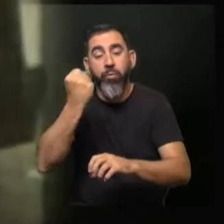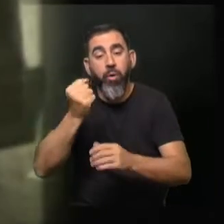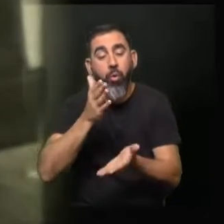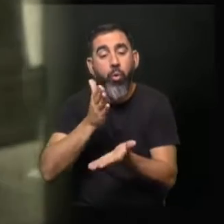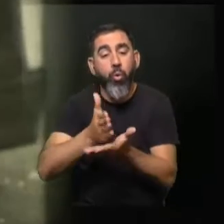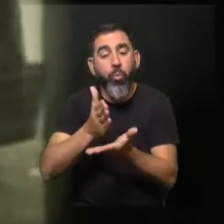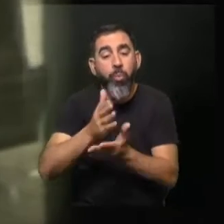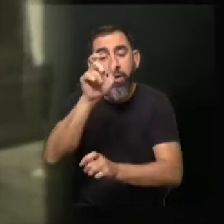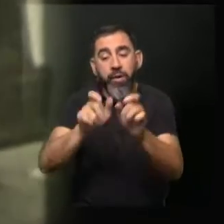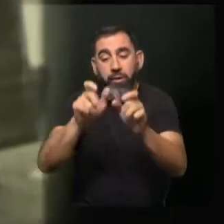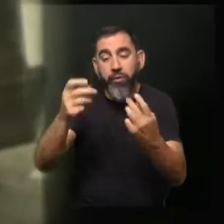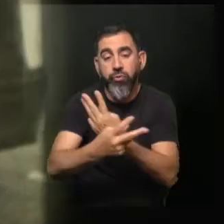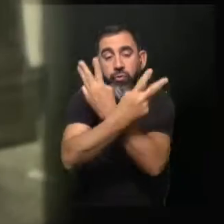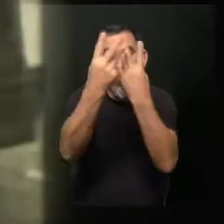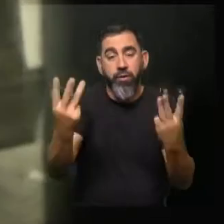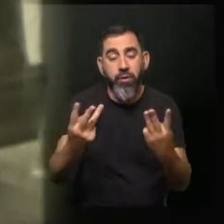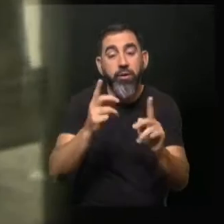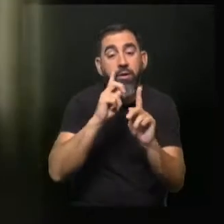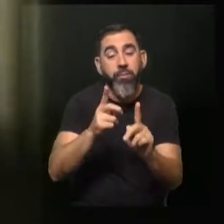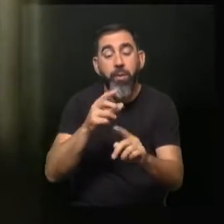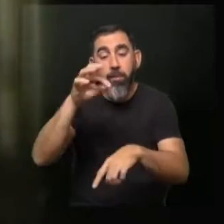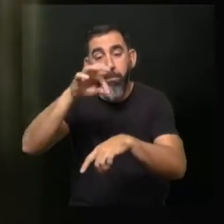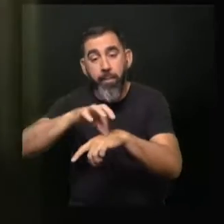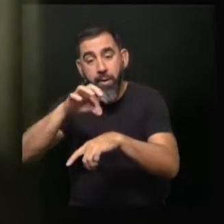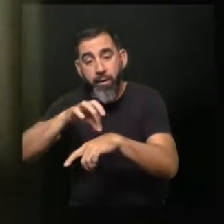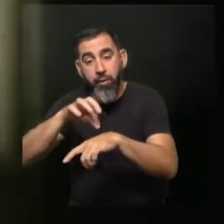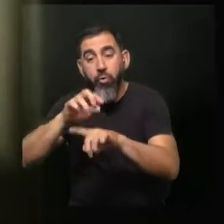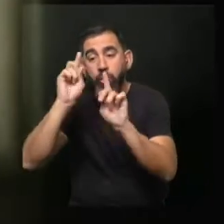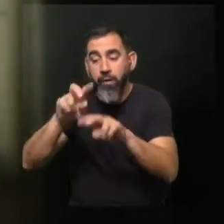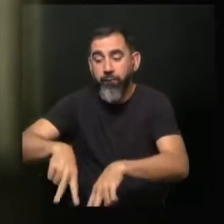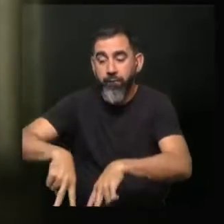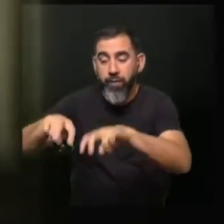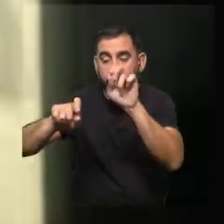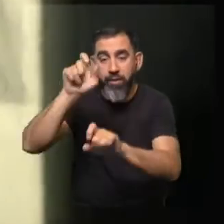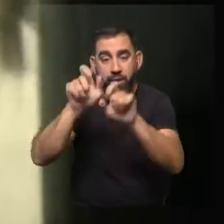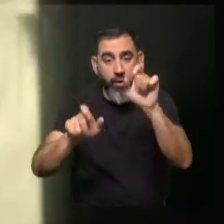cooperación del ciudadano común con la labor del médico e investigador.